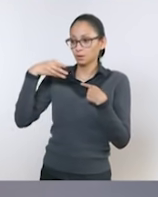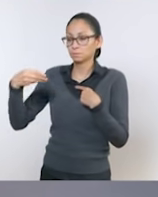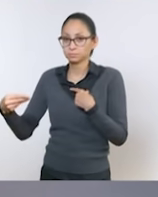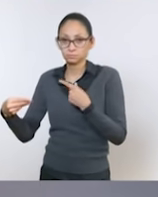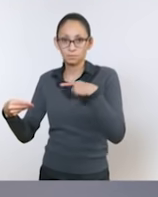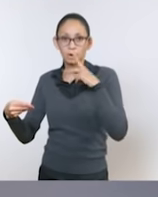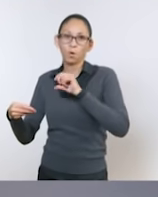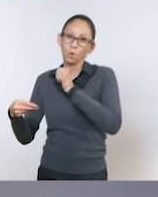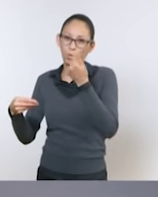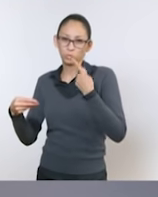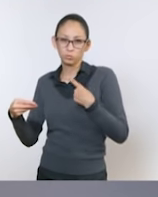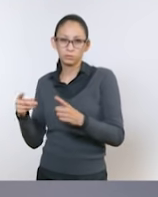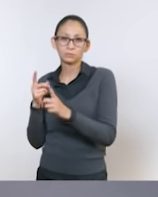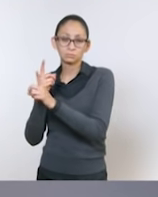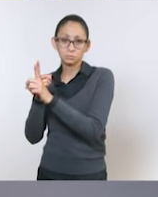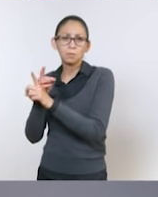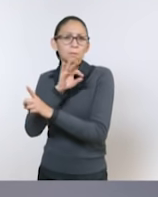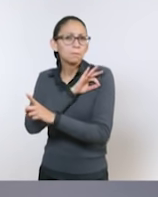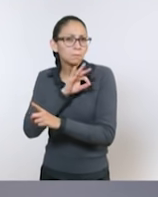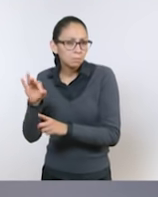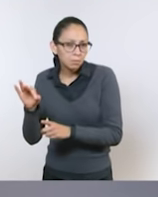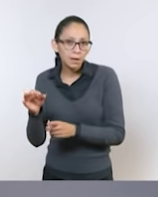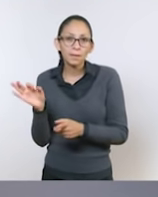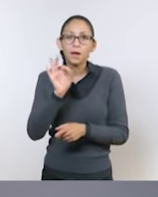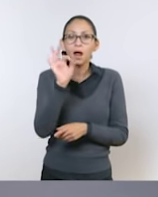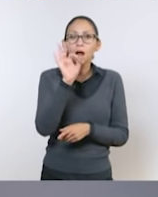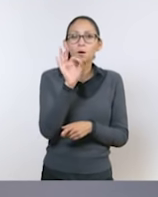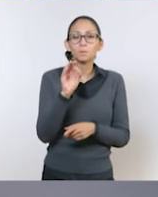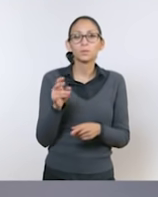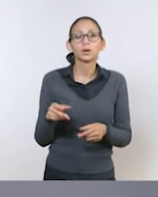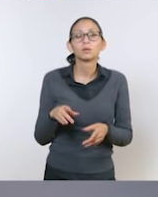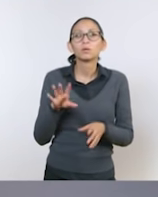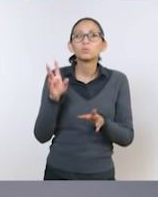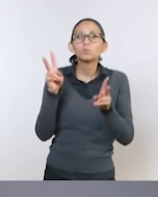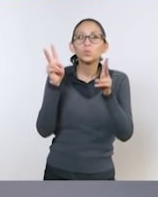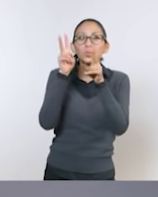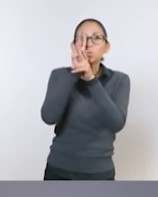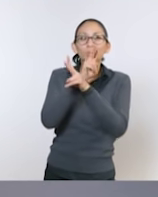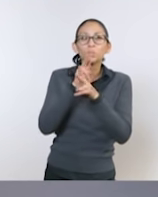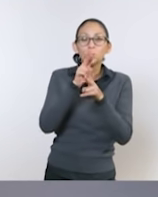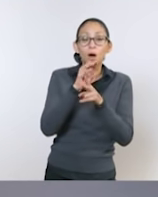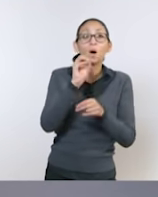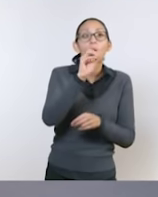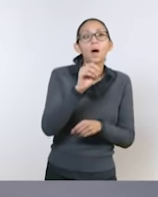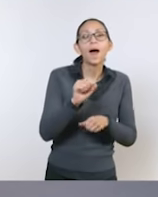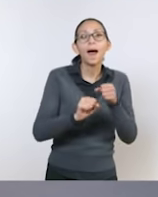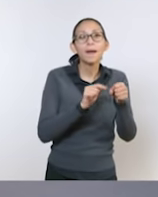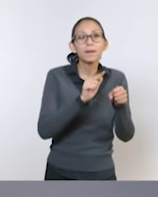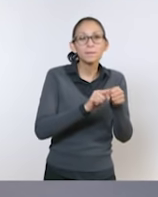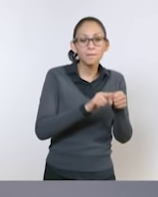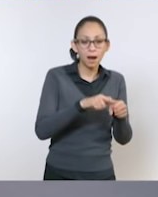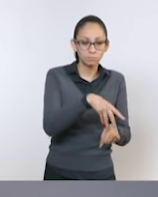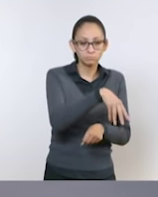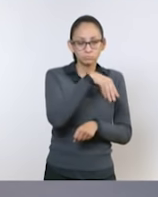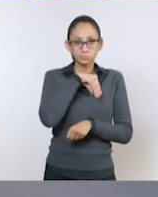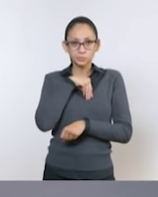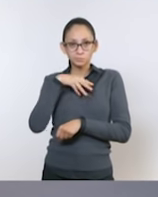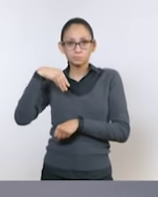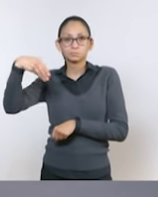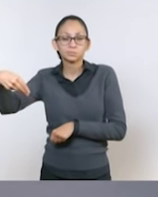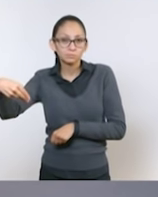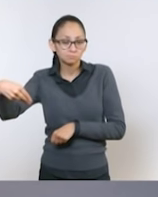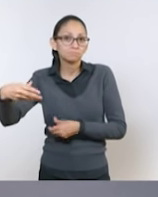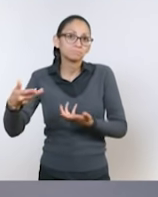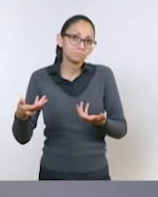se contagian de un ser humano a otro. Puede ser un contacto directo o puede transportarse o viajar de algún animal